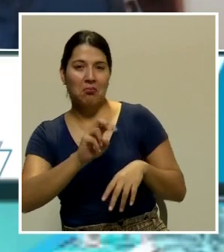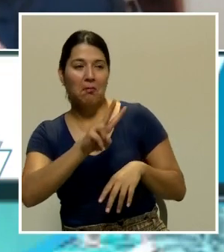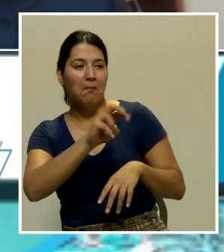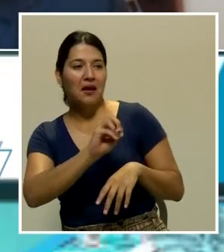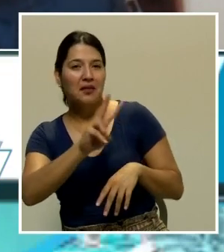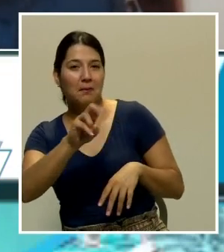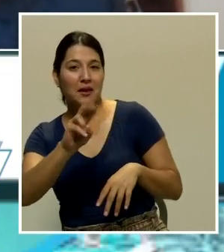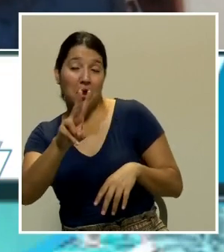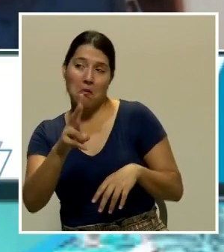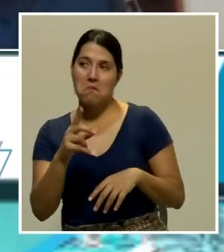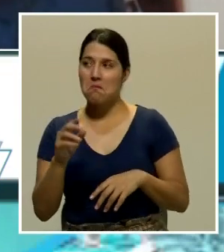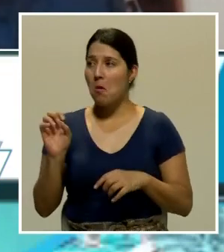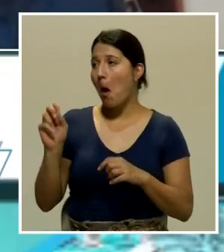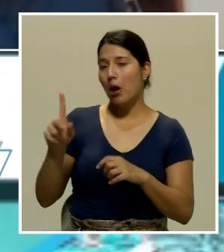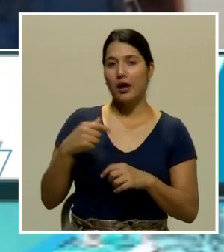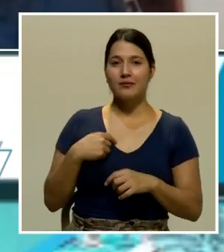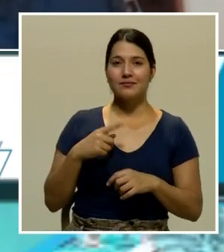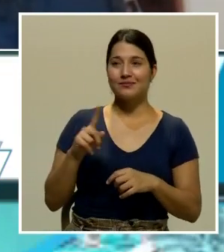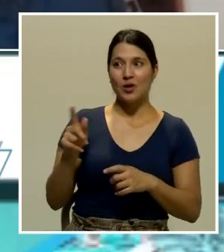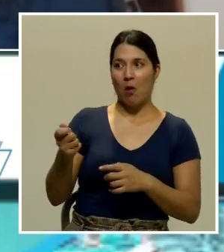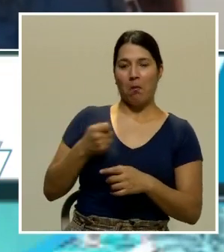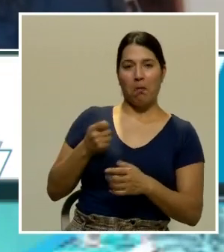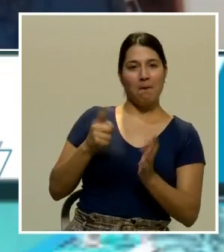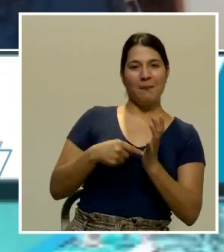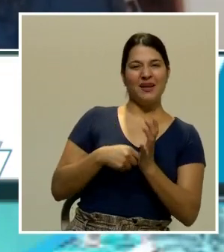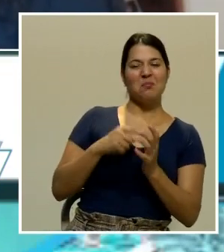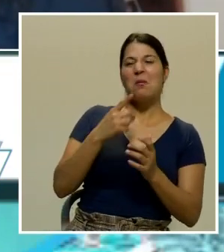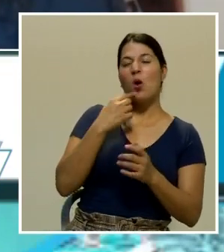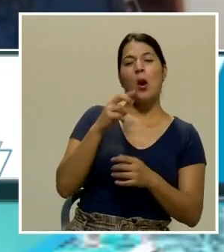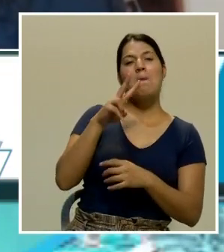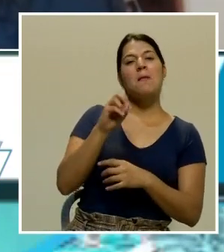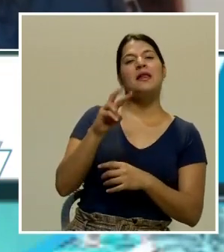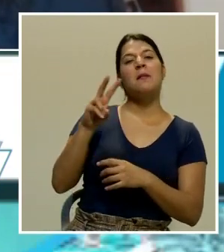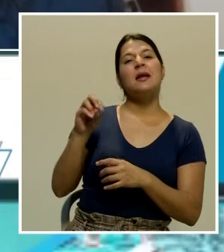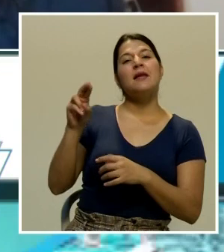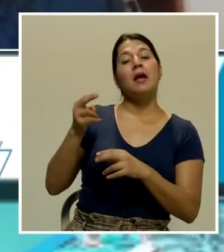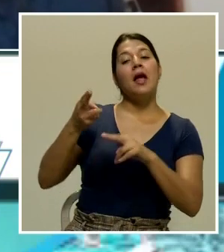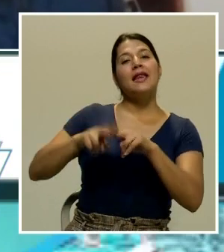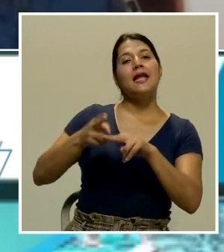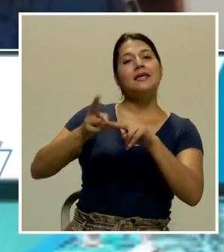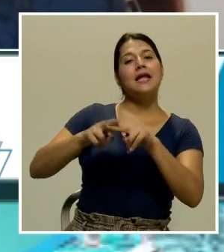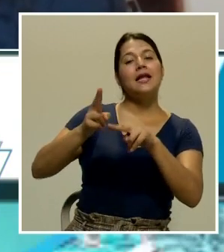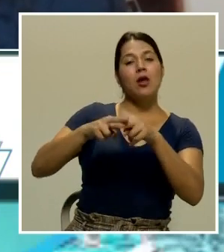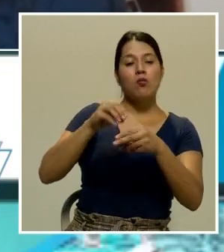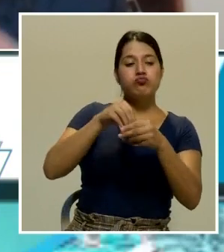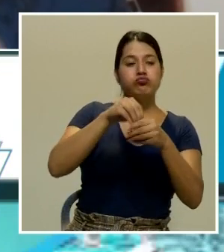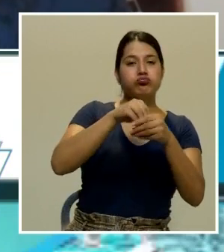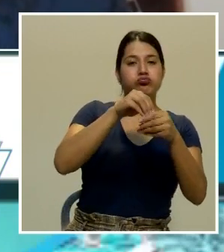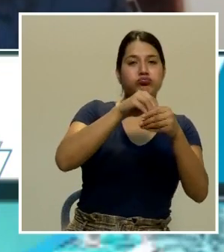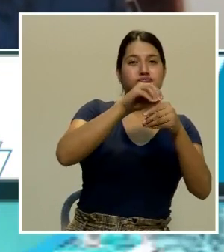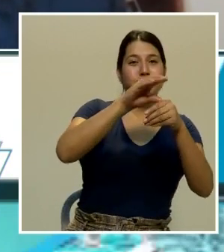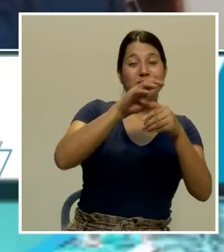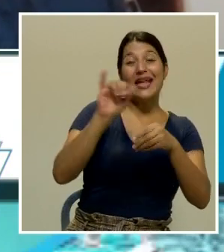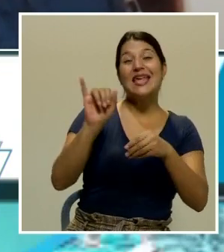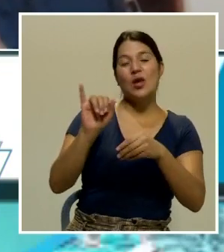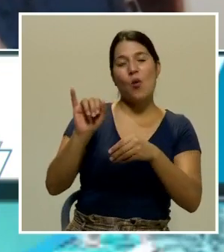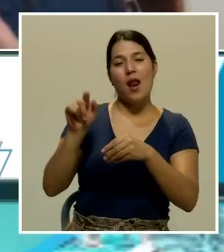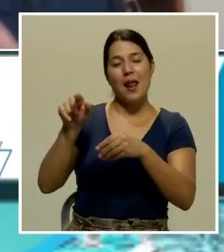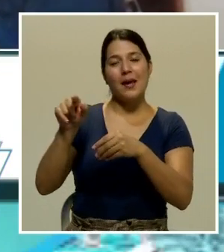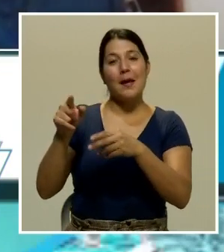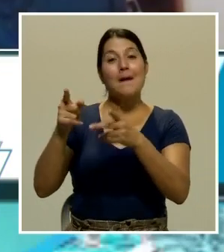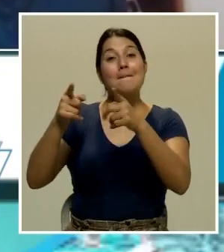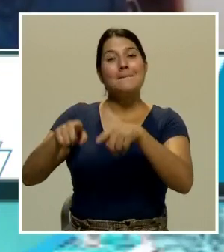se vuelve fundamental para una adecuada gestión de la deuda y para evitar presiones en un